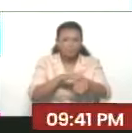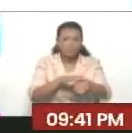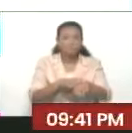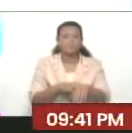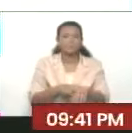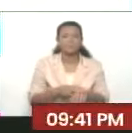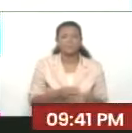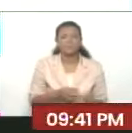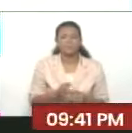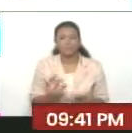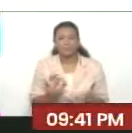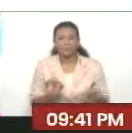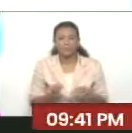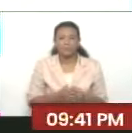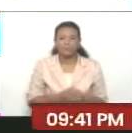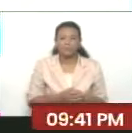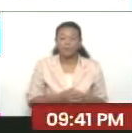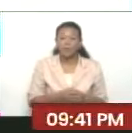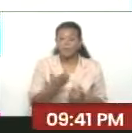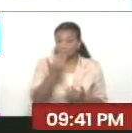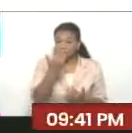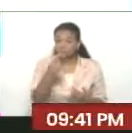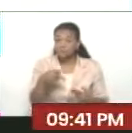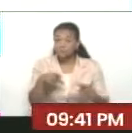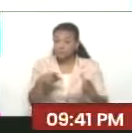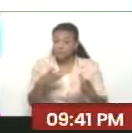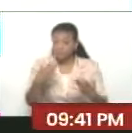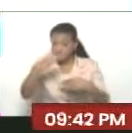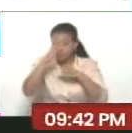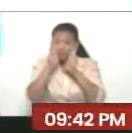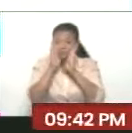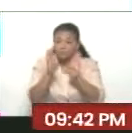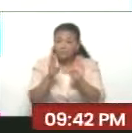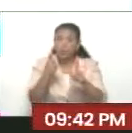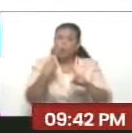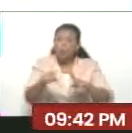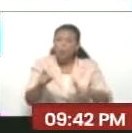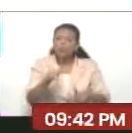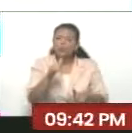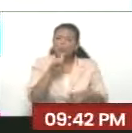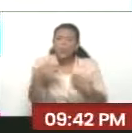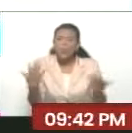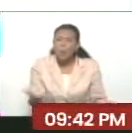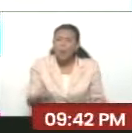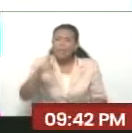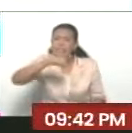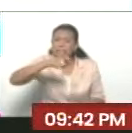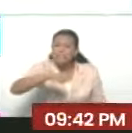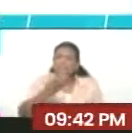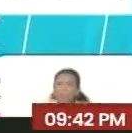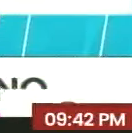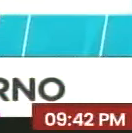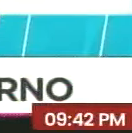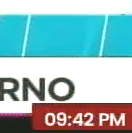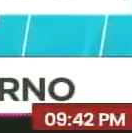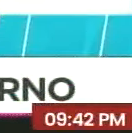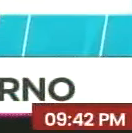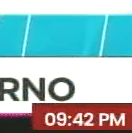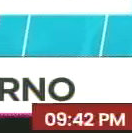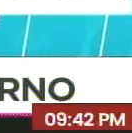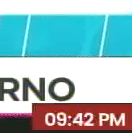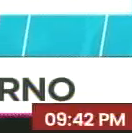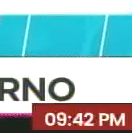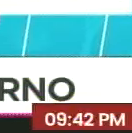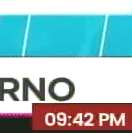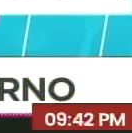Dígame. Escúchame. ¿Qué otra cosa te puedo ayudar por allá? Cuéntame. ¿Qué más?